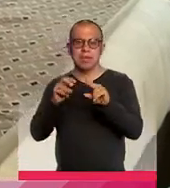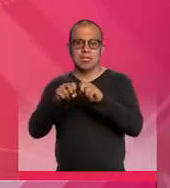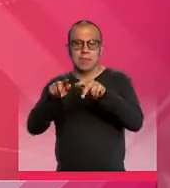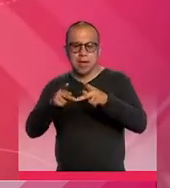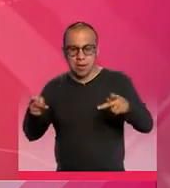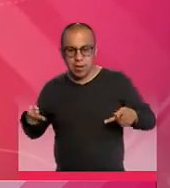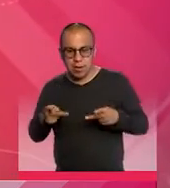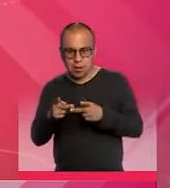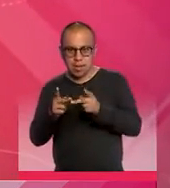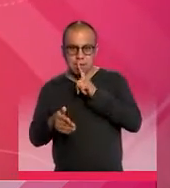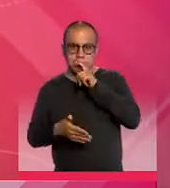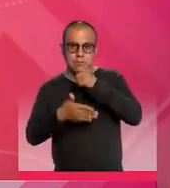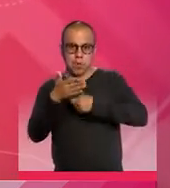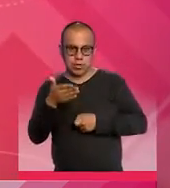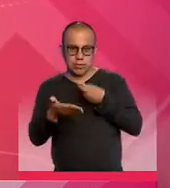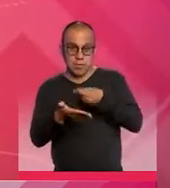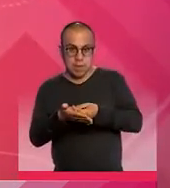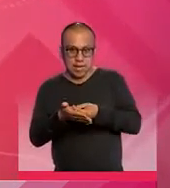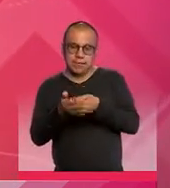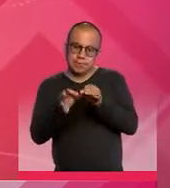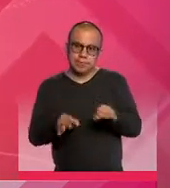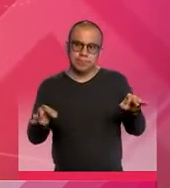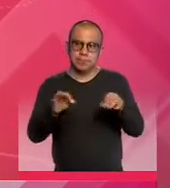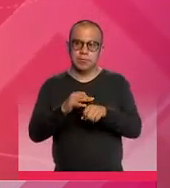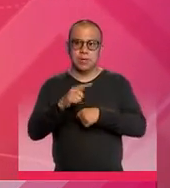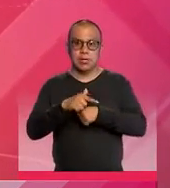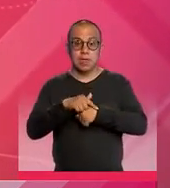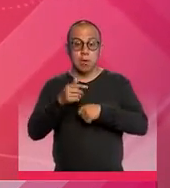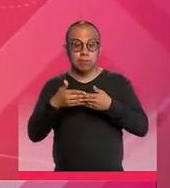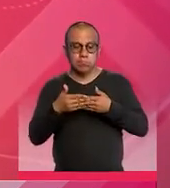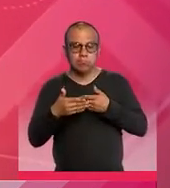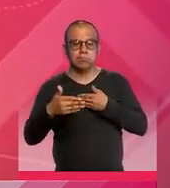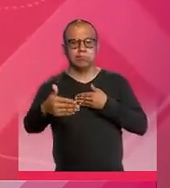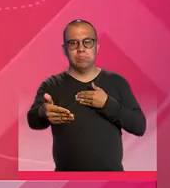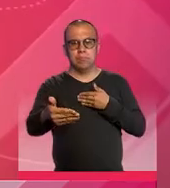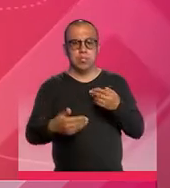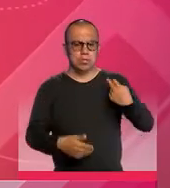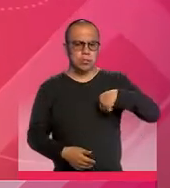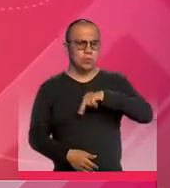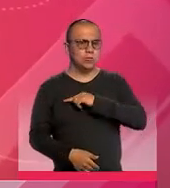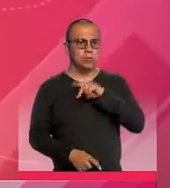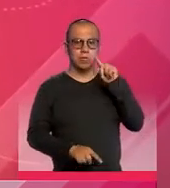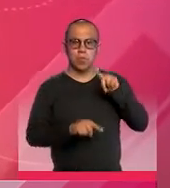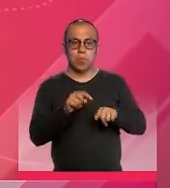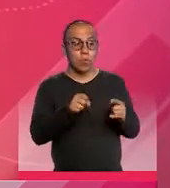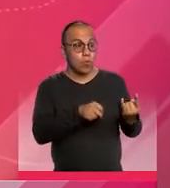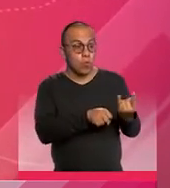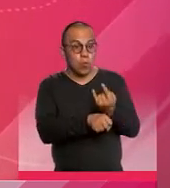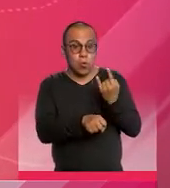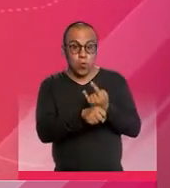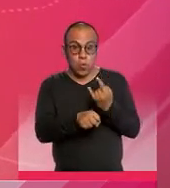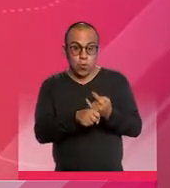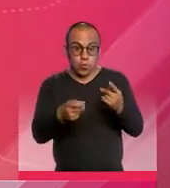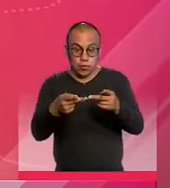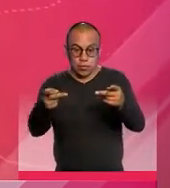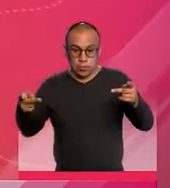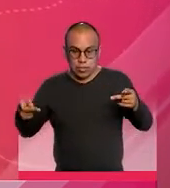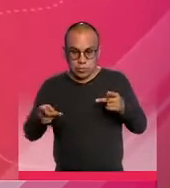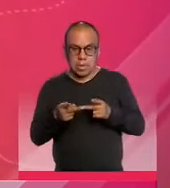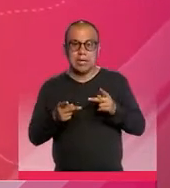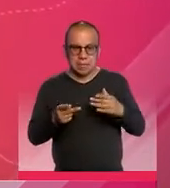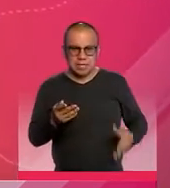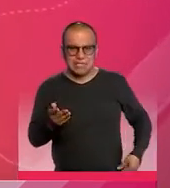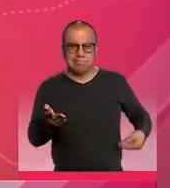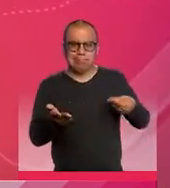prediales. Queda un plazo muy largo para pagarlos, porque sucede que nosotros no hemos podido hacer uso del bien por el cual debemos pagar